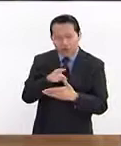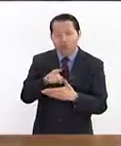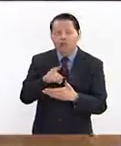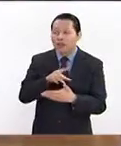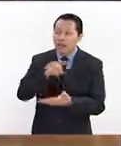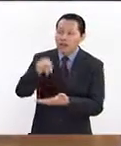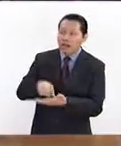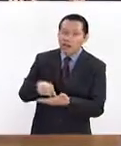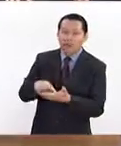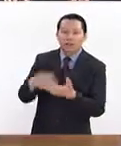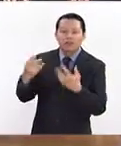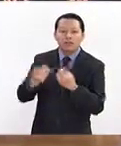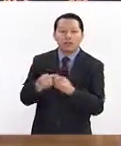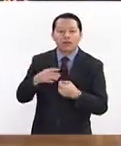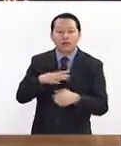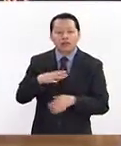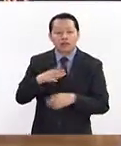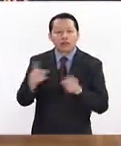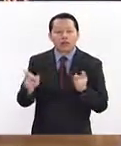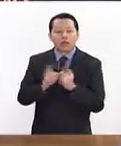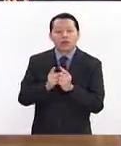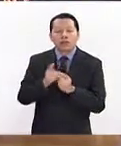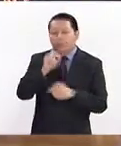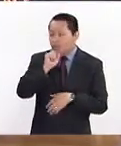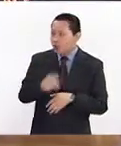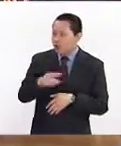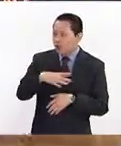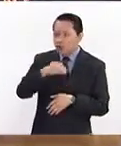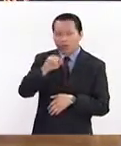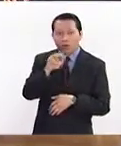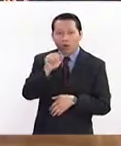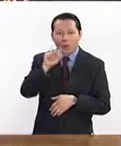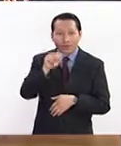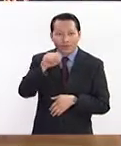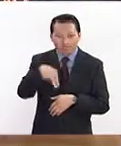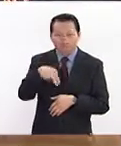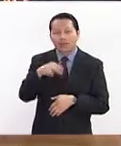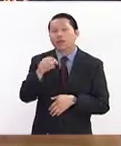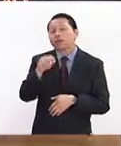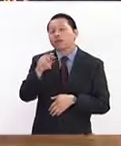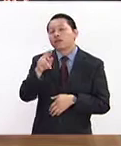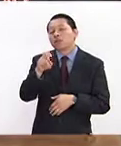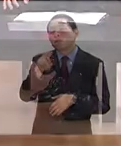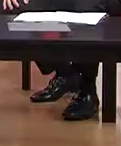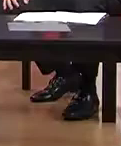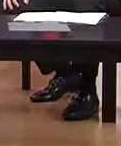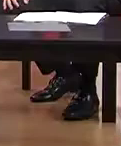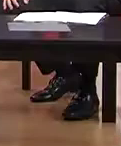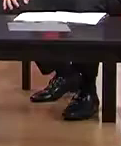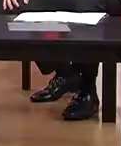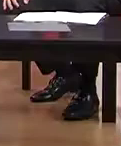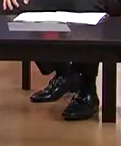con este encuentro que tendrá Justin Trudeau con los miembros del Senado